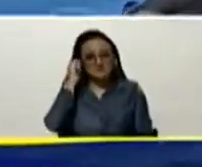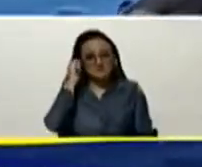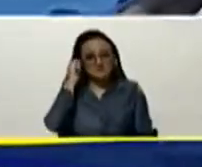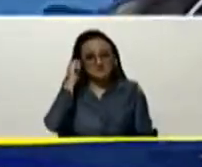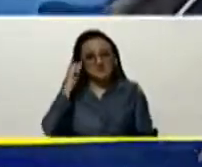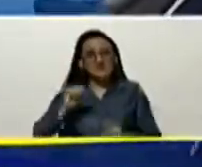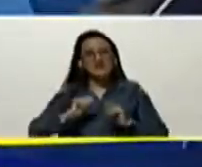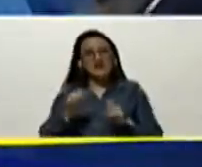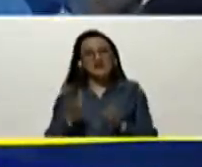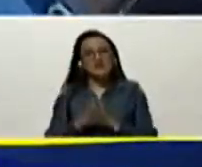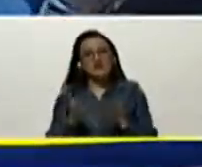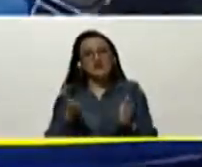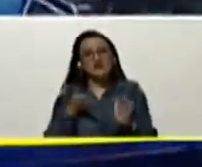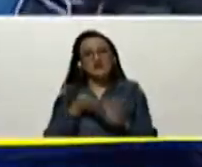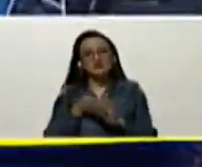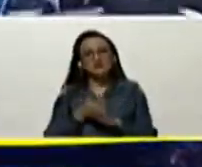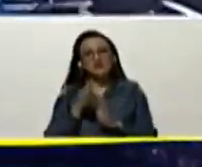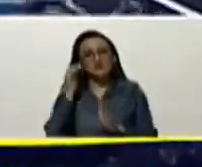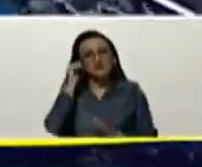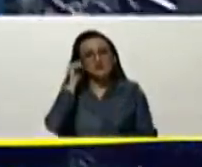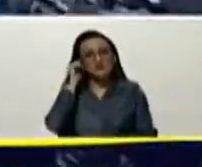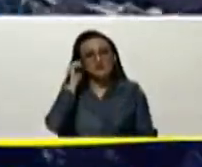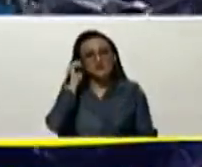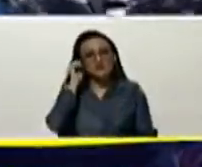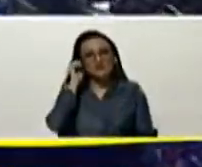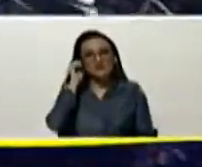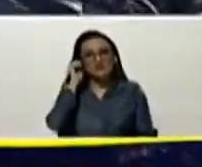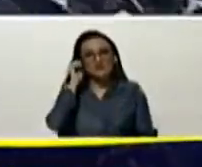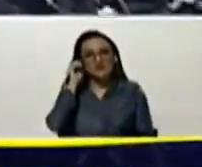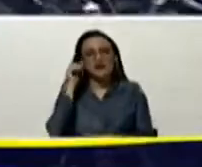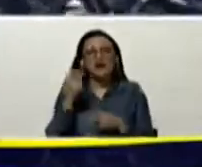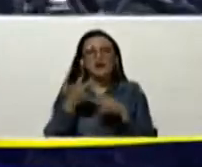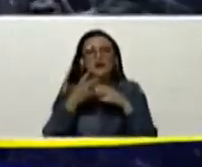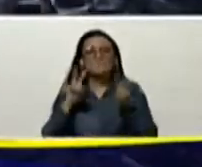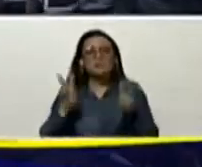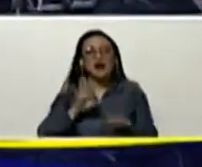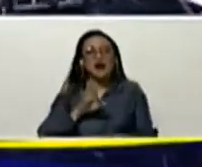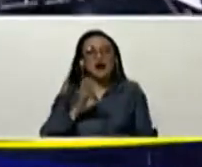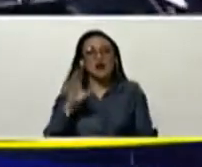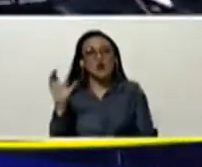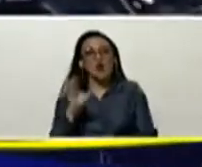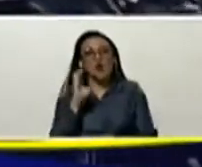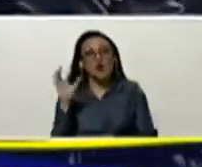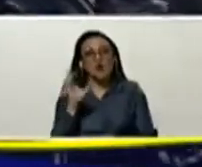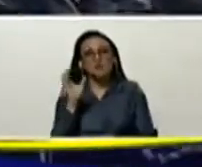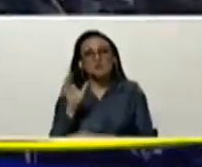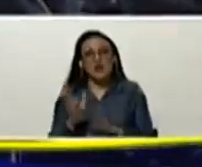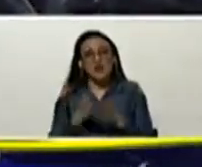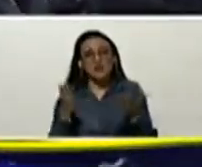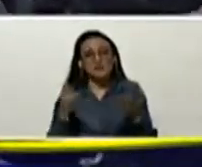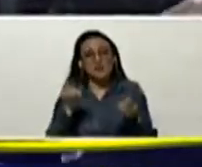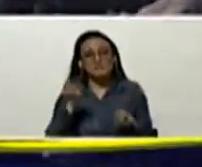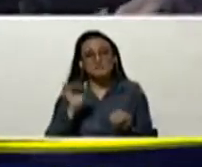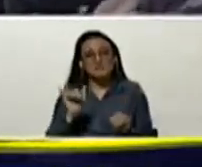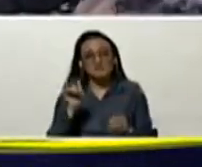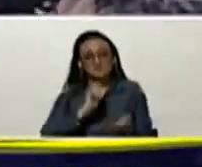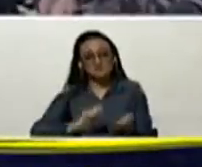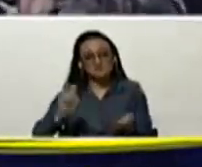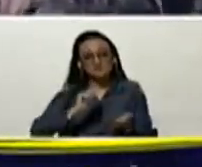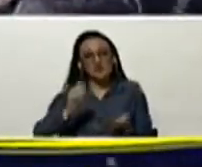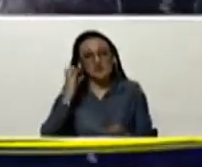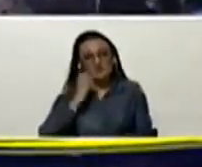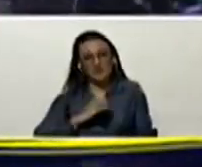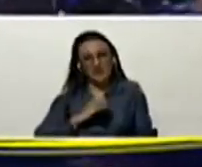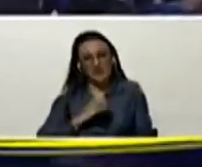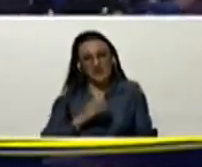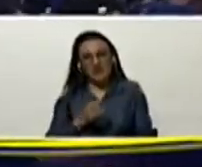libro sobre se llama La Paz en Colombia, un libro que él escribe sobre los